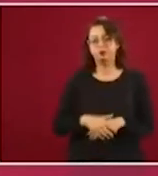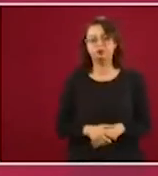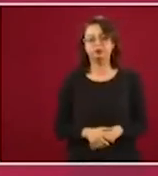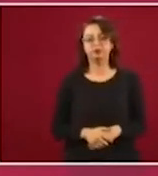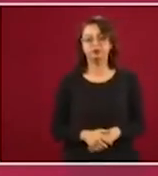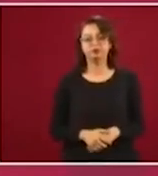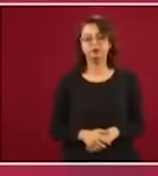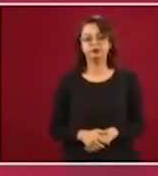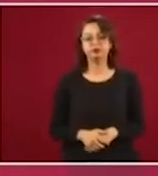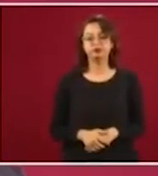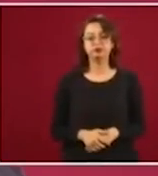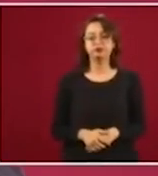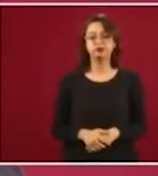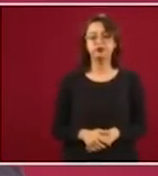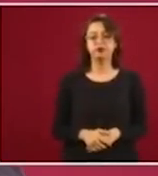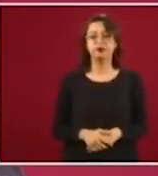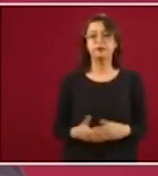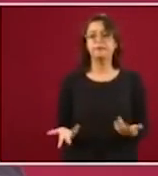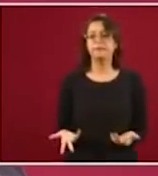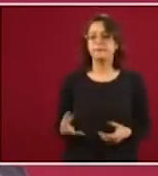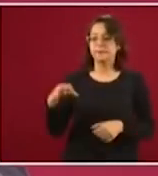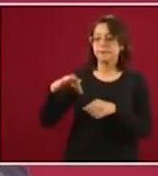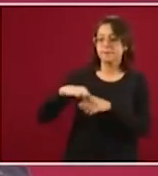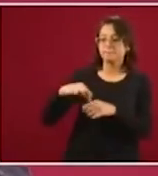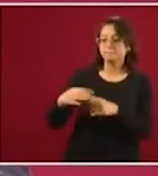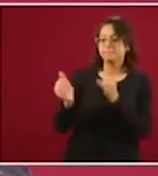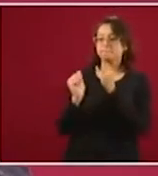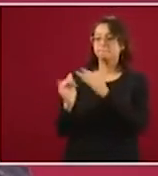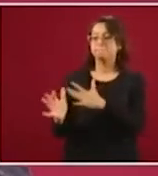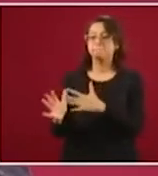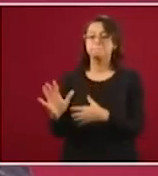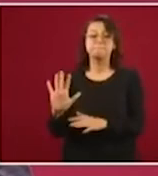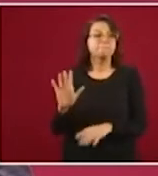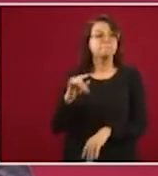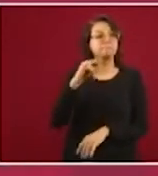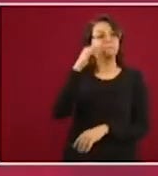que permitían los fraudes electorales,